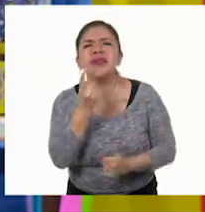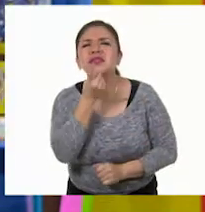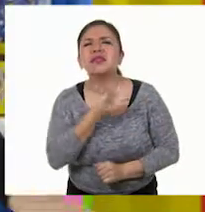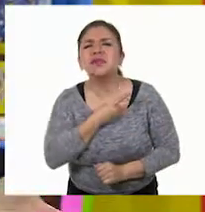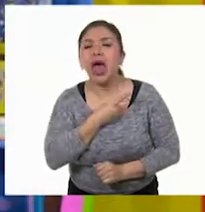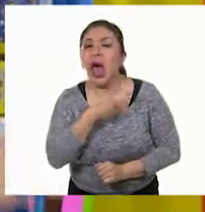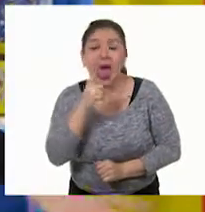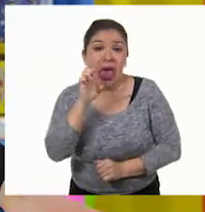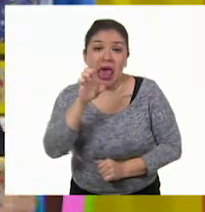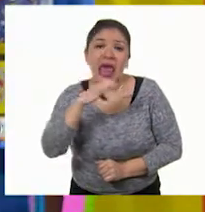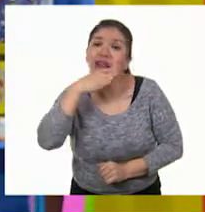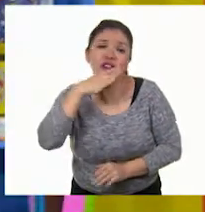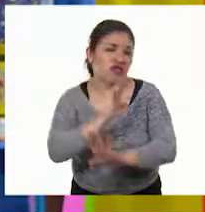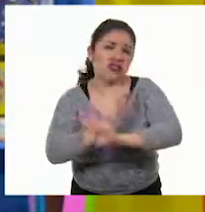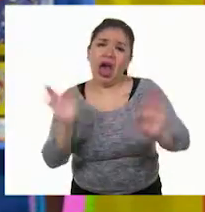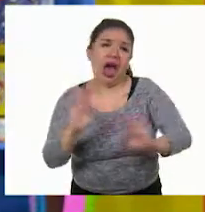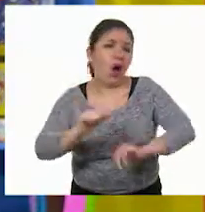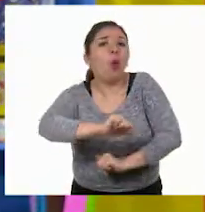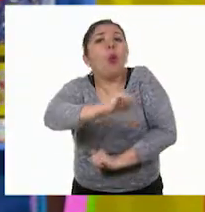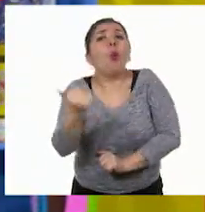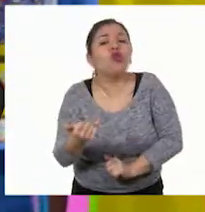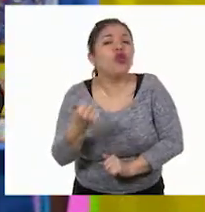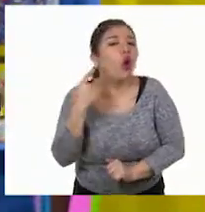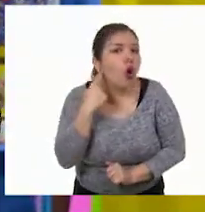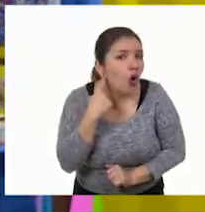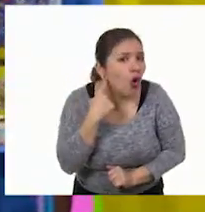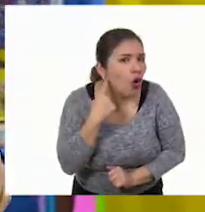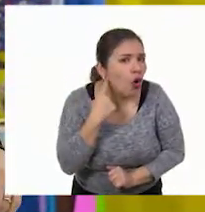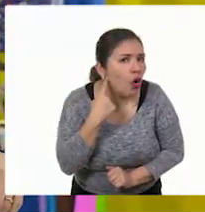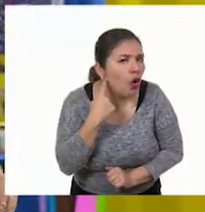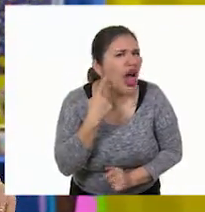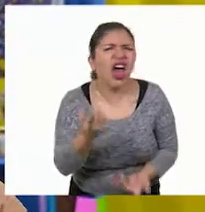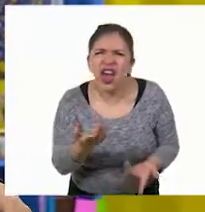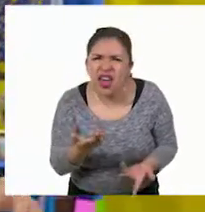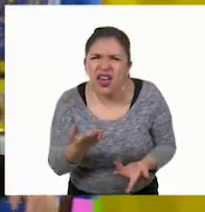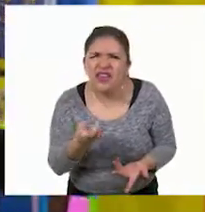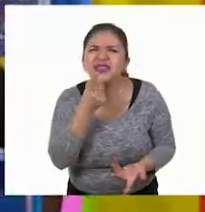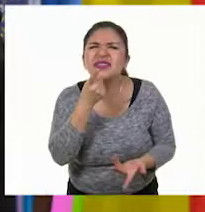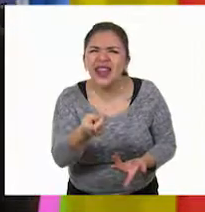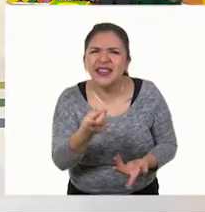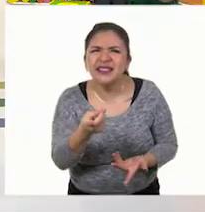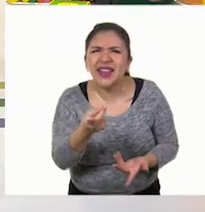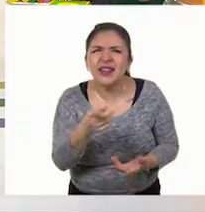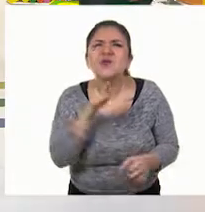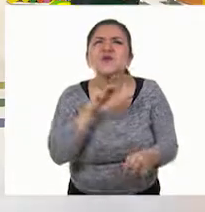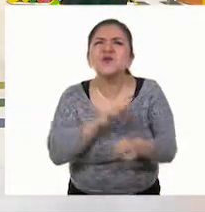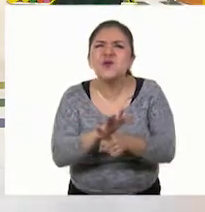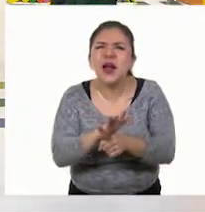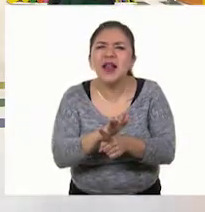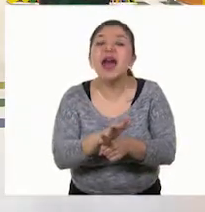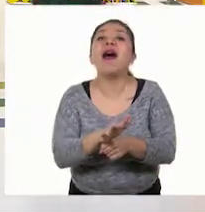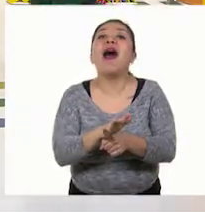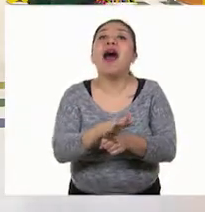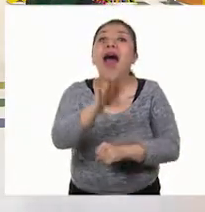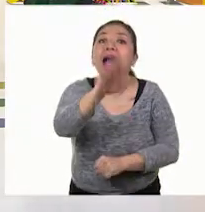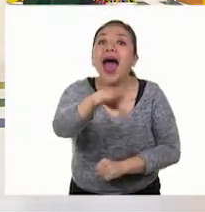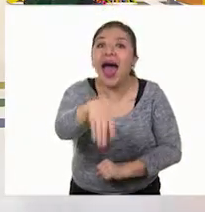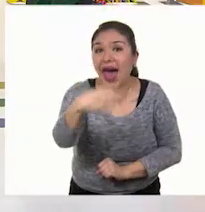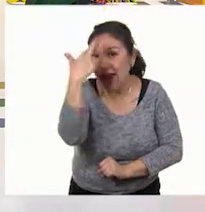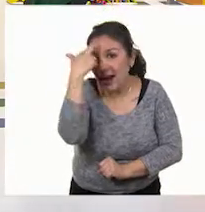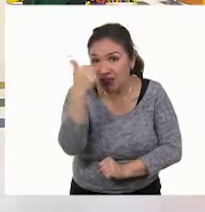No, elote ya no. Ya pasó. ¡Estufa! ¡Ay, mire, muy bien!